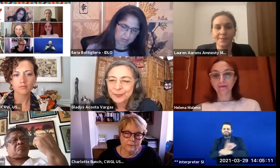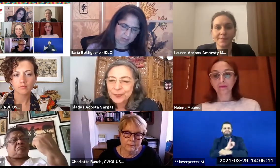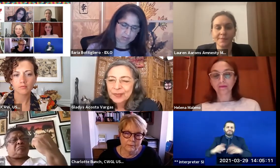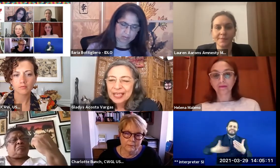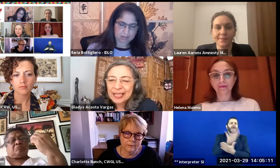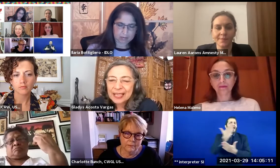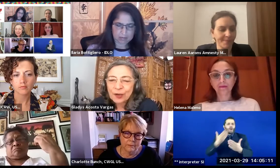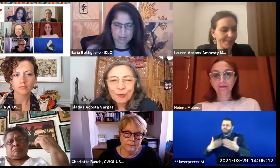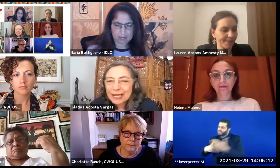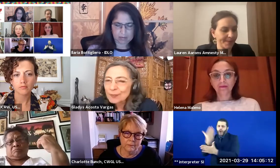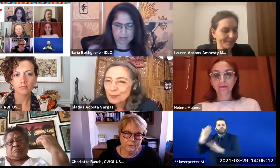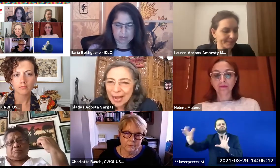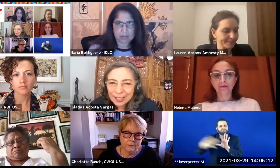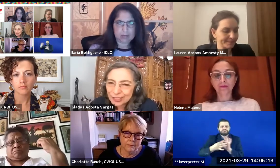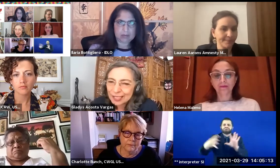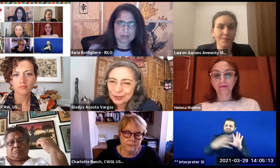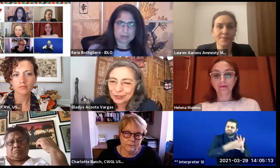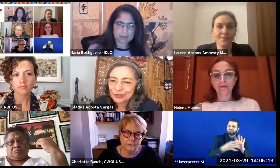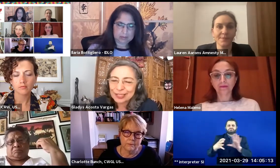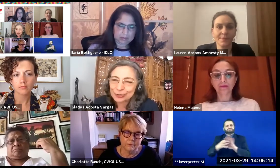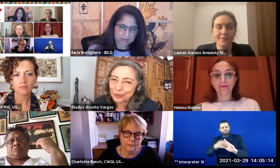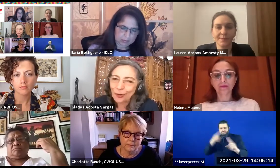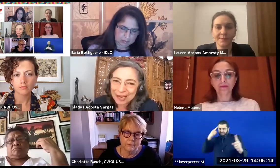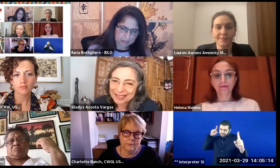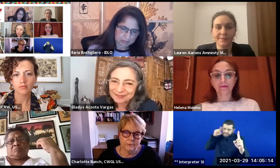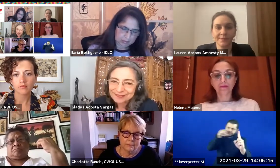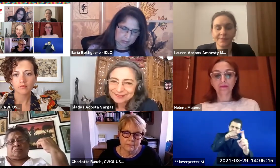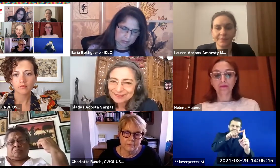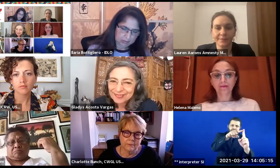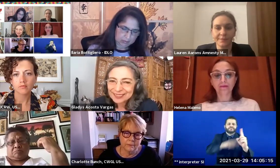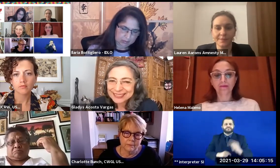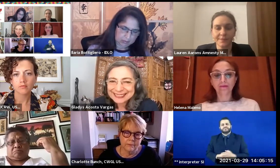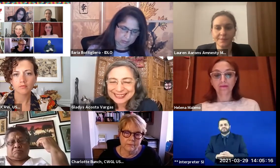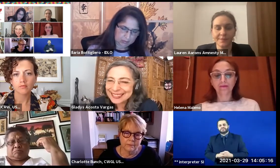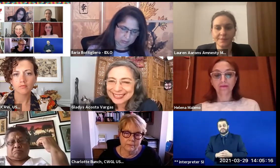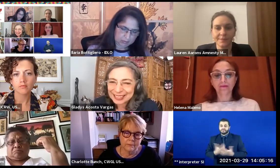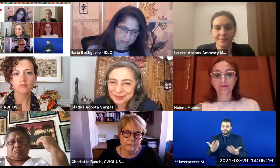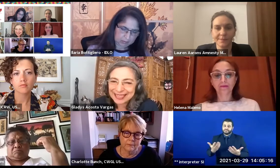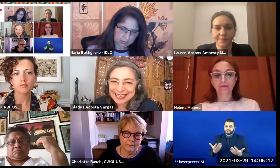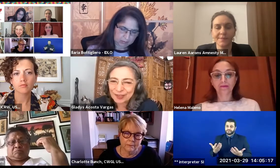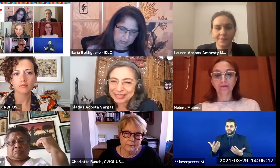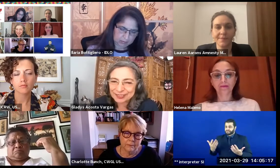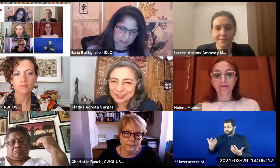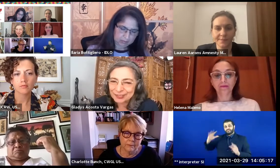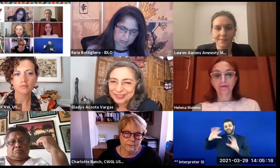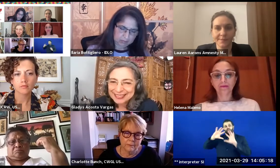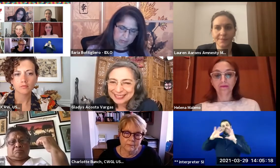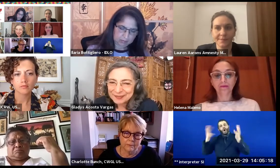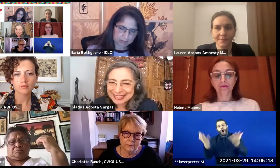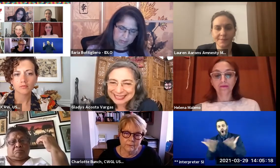vienen con una mayor inclusión del sur global. O sea, se tiene que terminar la